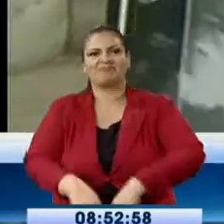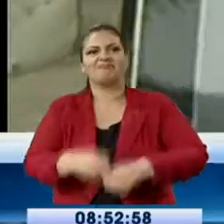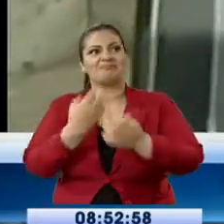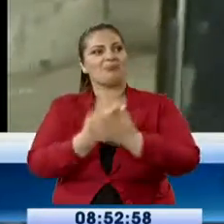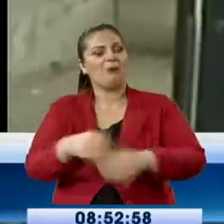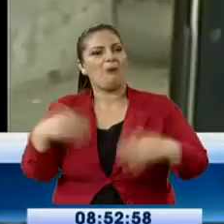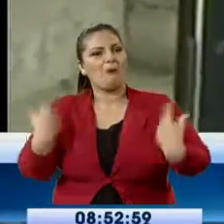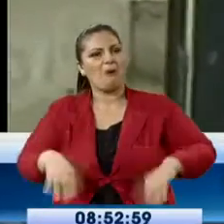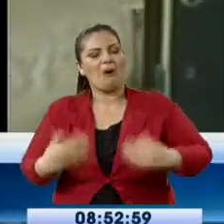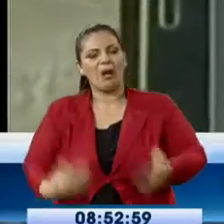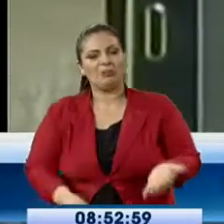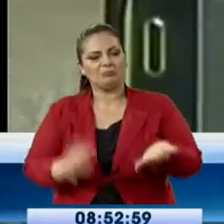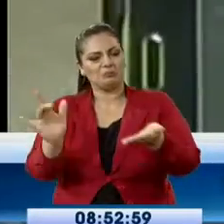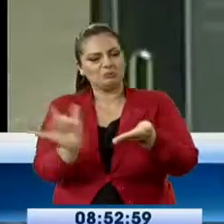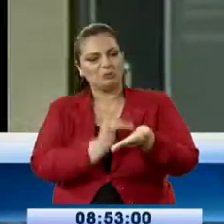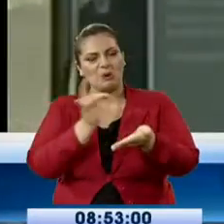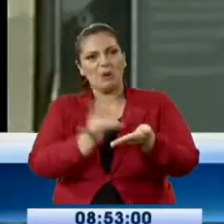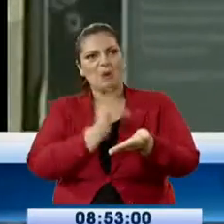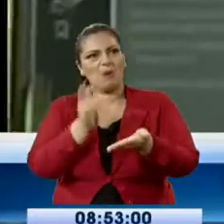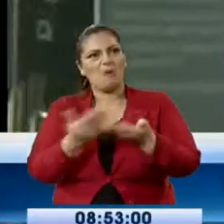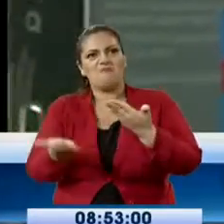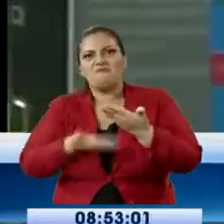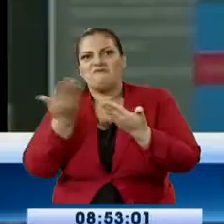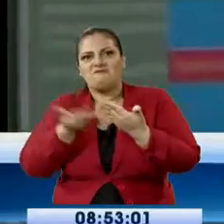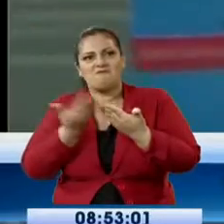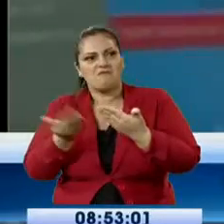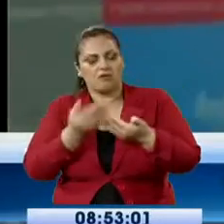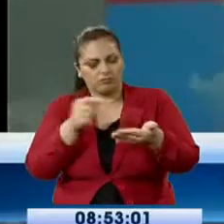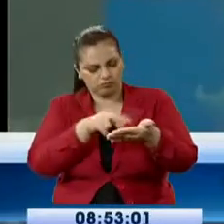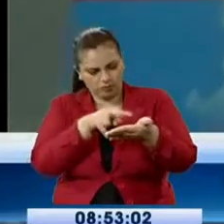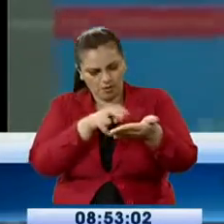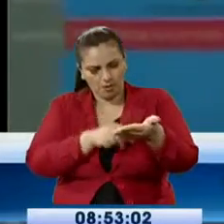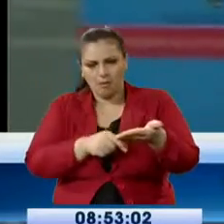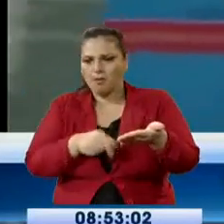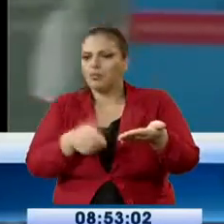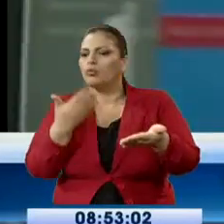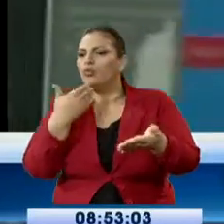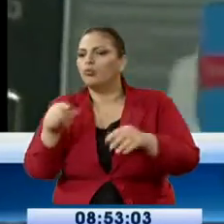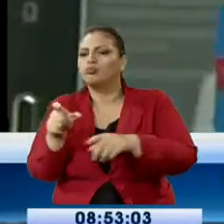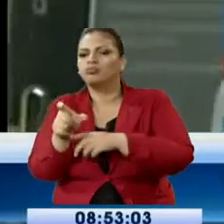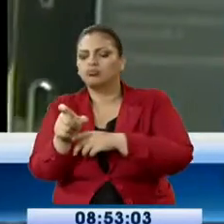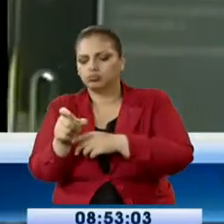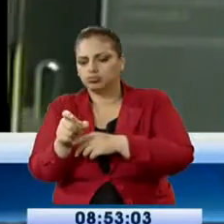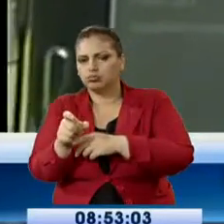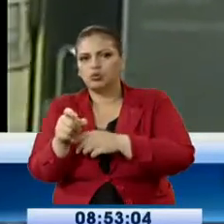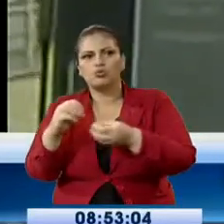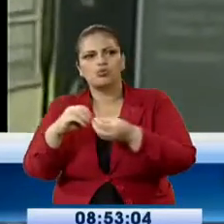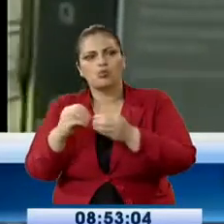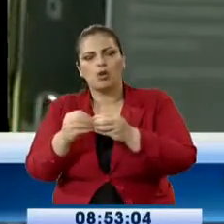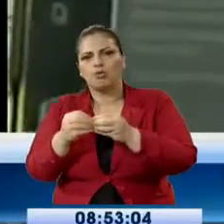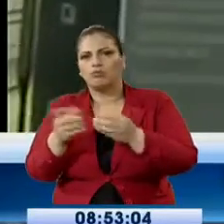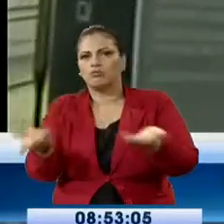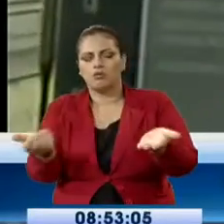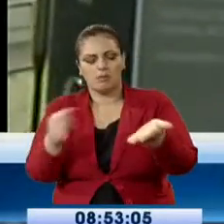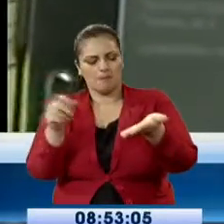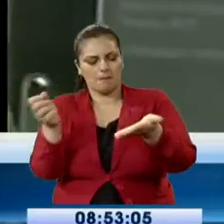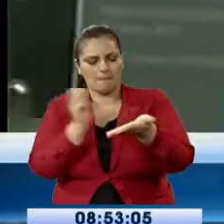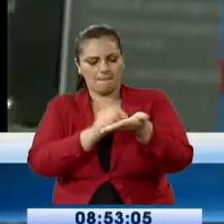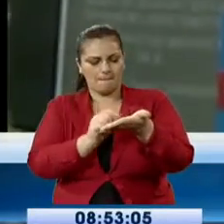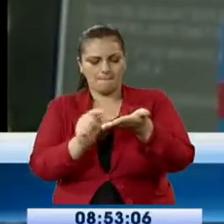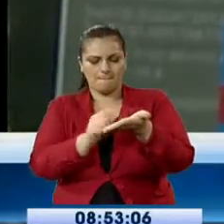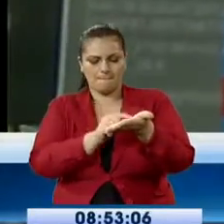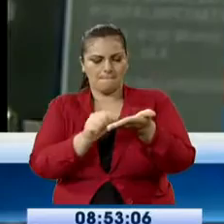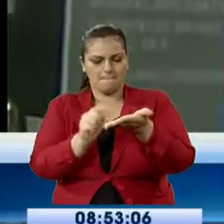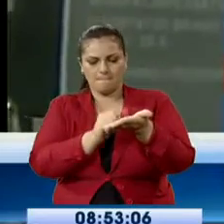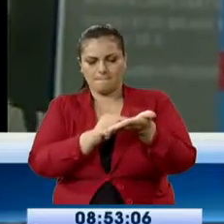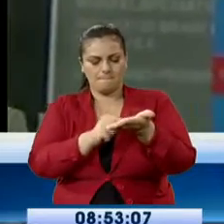herramienta, ¿no? Tiene orden de captura. Ahí está, no sé si los pueden ver. Ahí está lo que decía aquí el señor policía, esa franjita roja